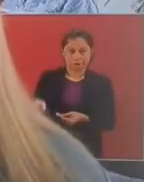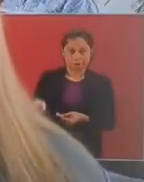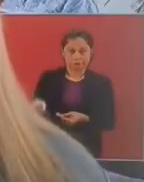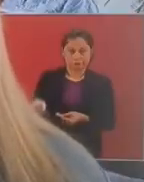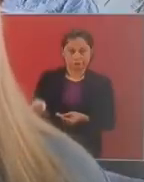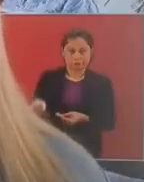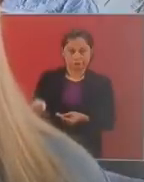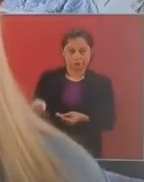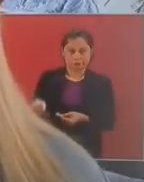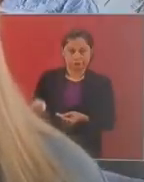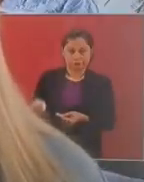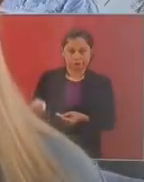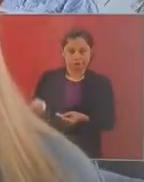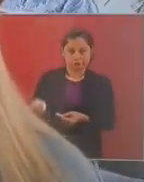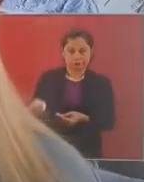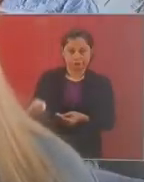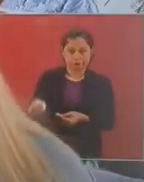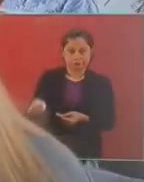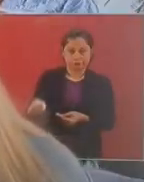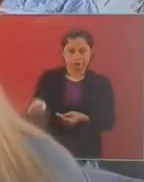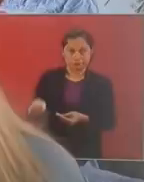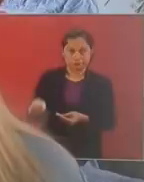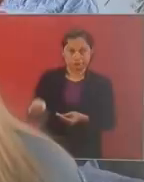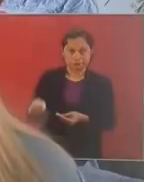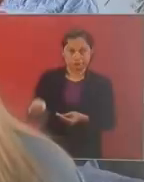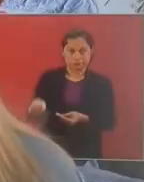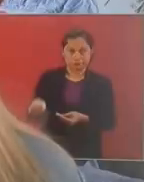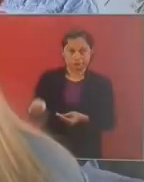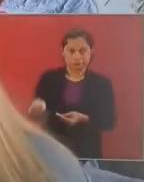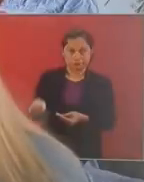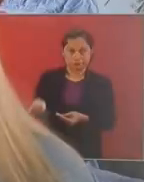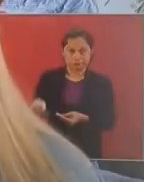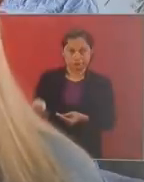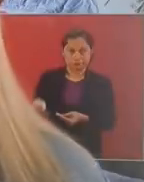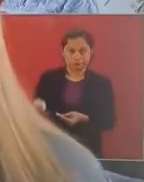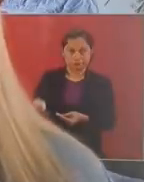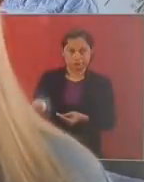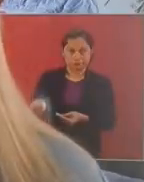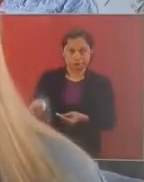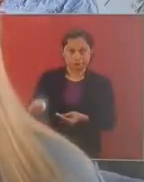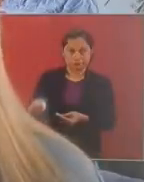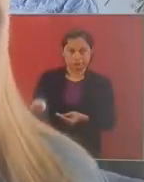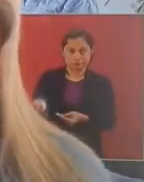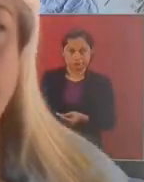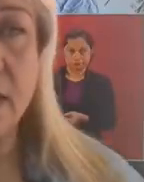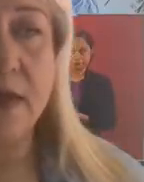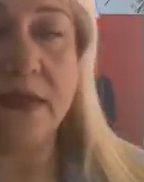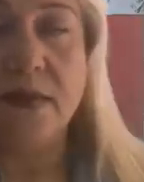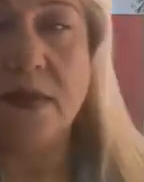un apoyo en estos días que todavía falta la pandemia porque